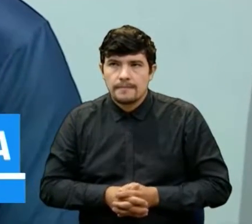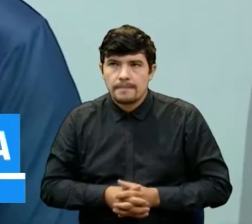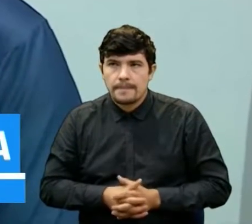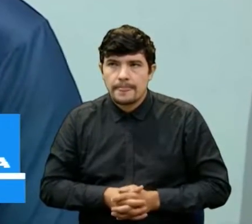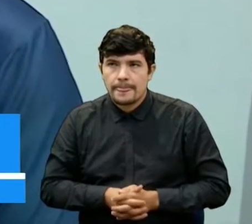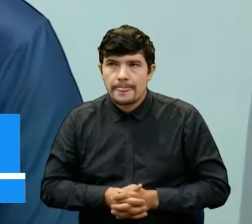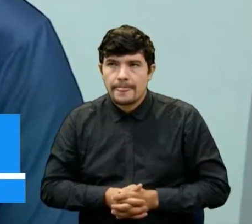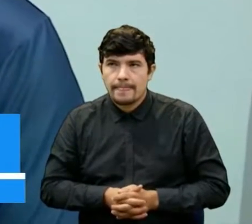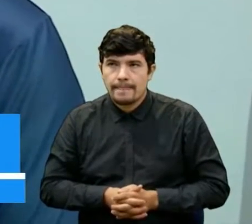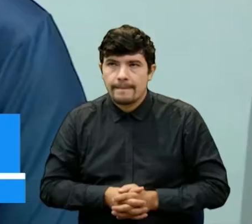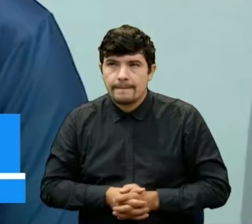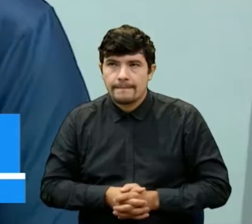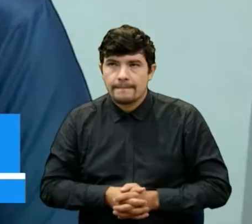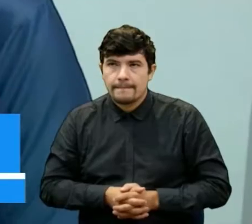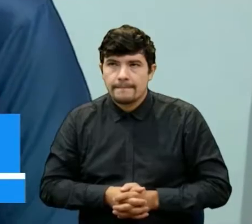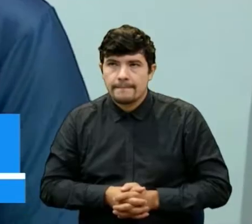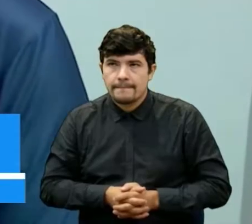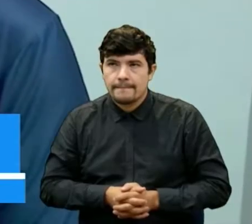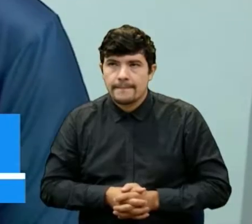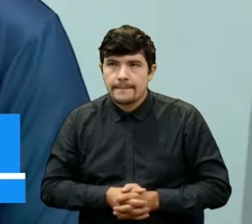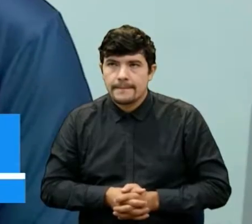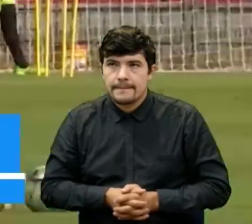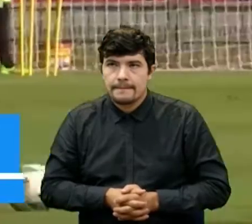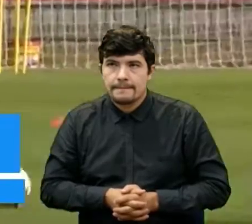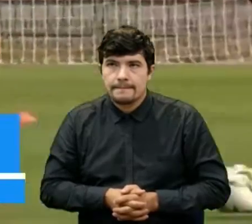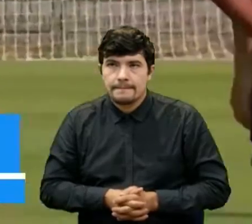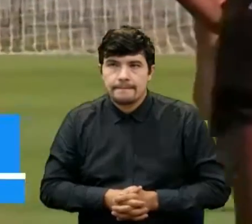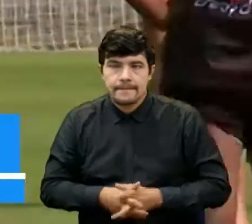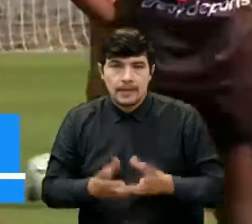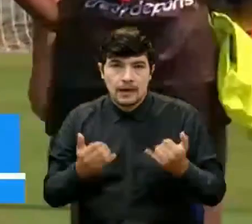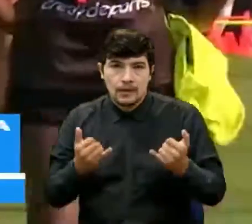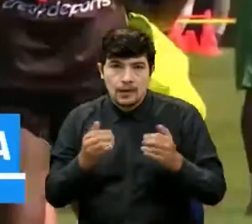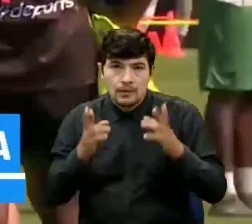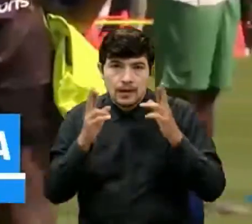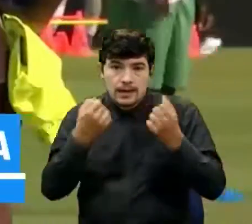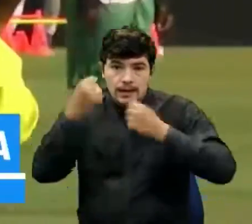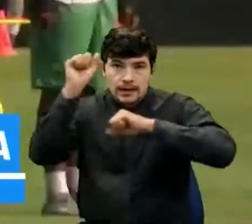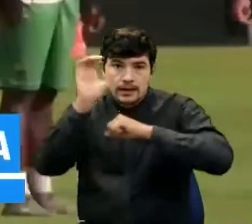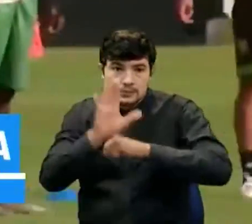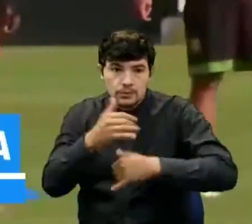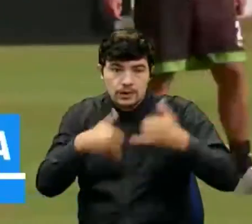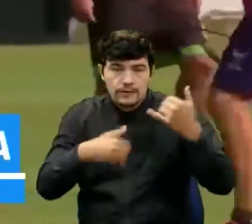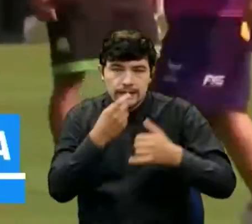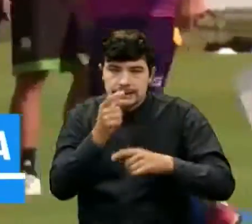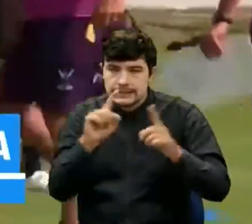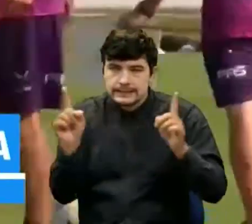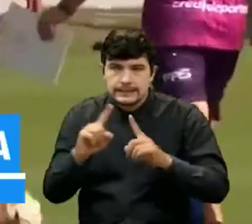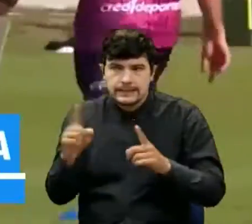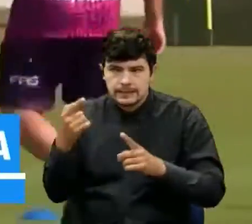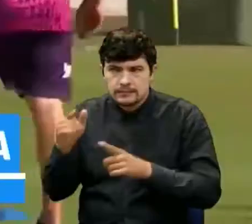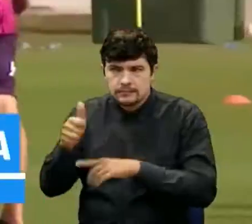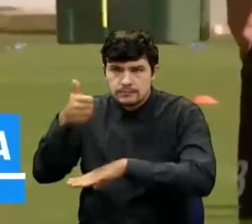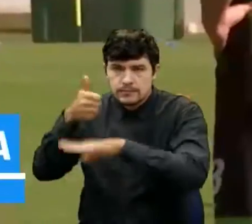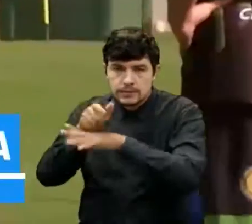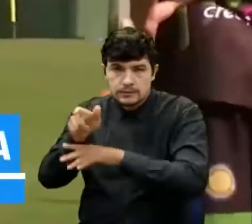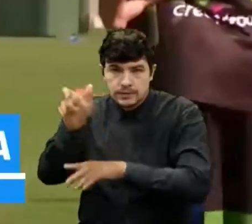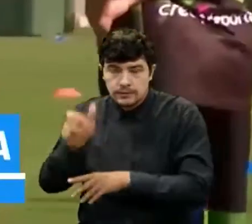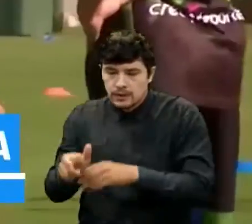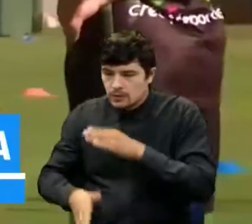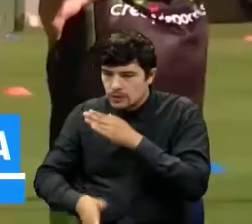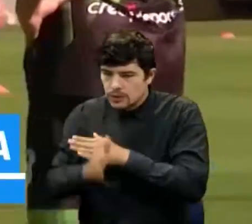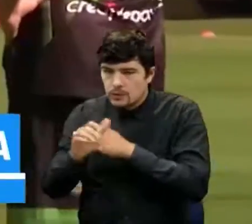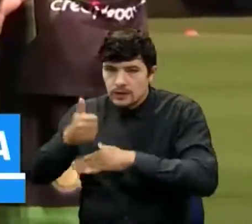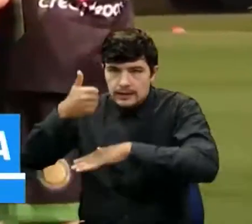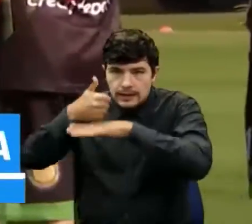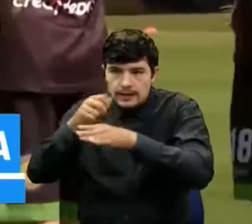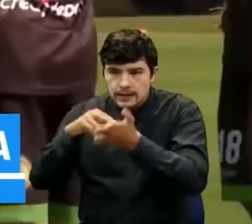este partido que no va a ser fácil con Pereira. Y es que el partido será dirigido por Guillermo Sanguinetti. El uruguayo fue ratificado como el